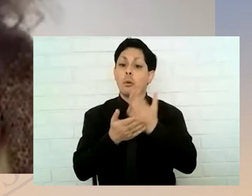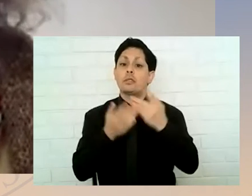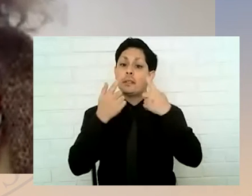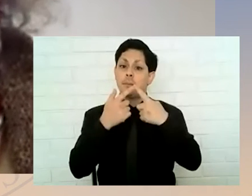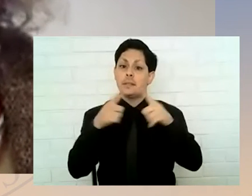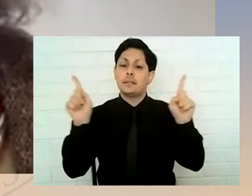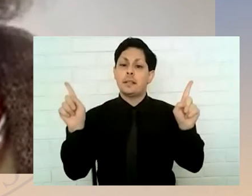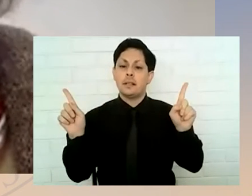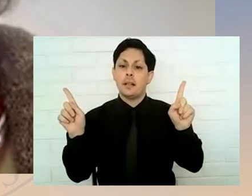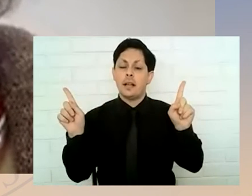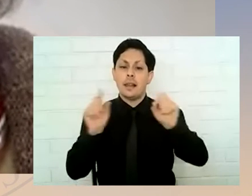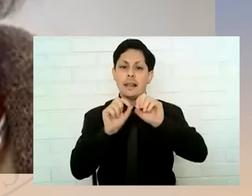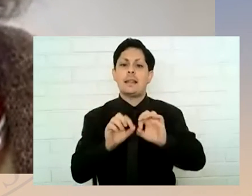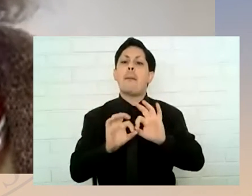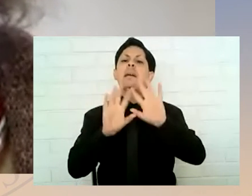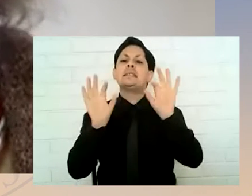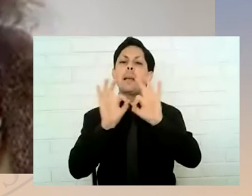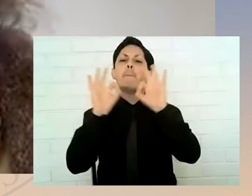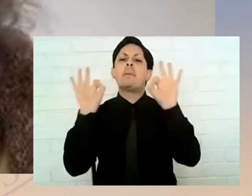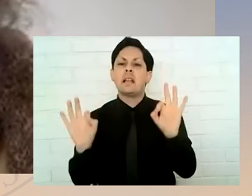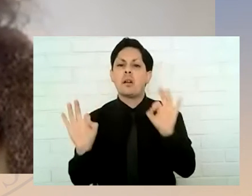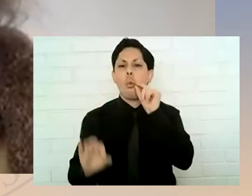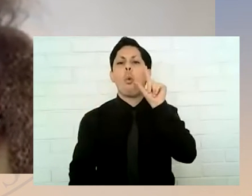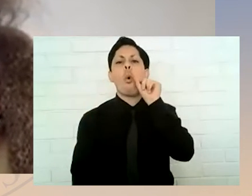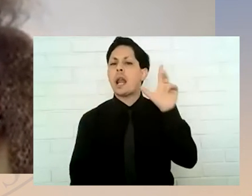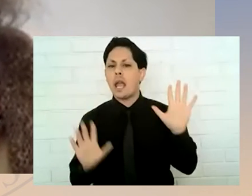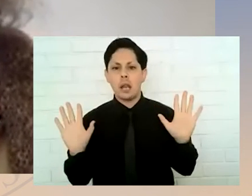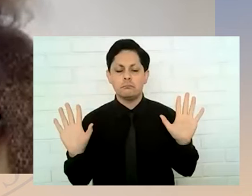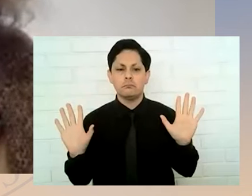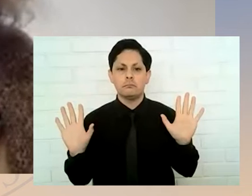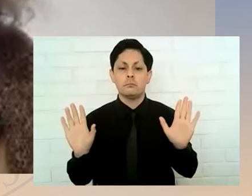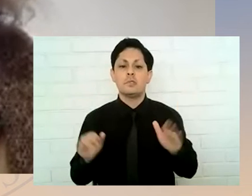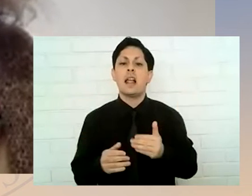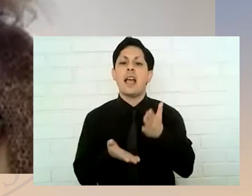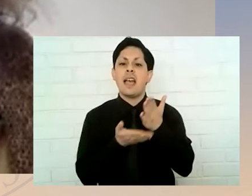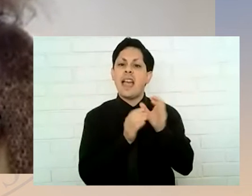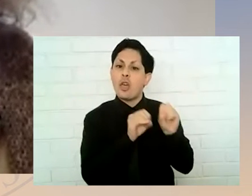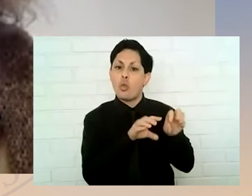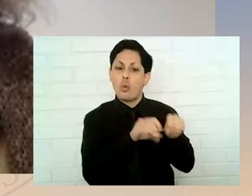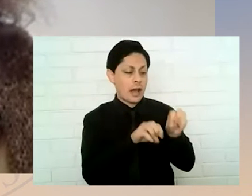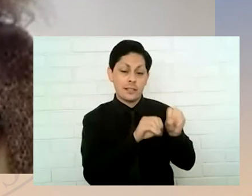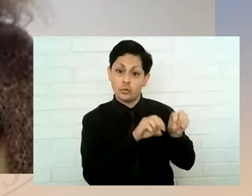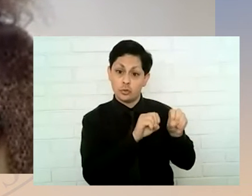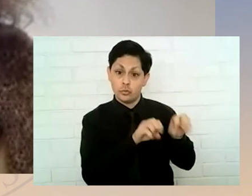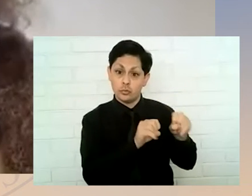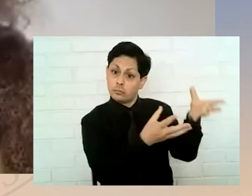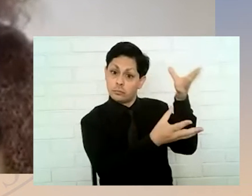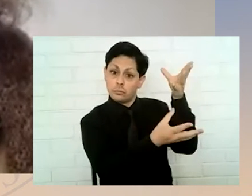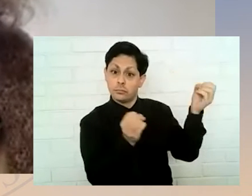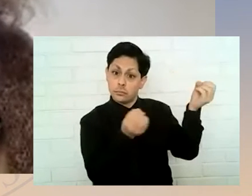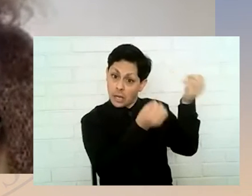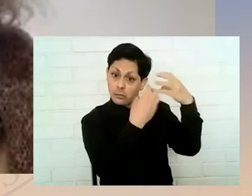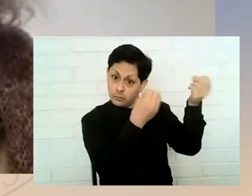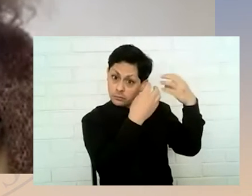especial, la educación no especial, la educación de cualquiera. La educación que finalmente es lo que nos convoca y lo